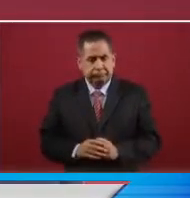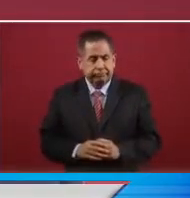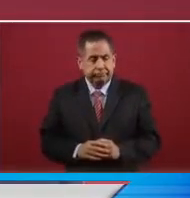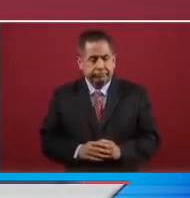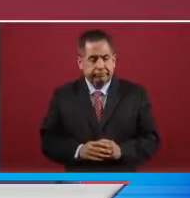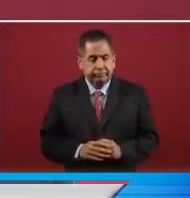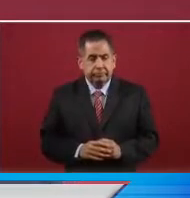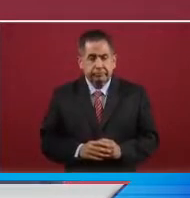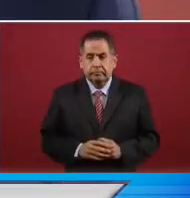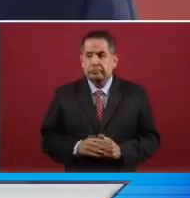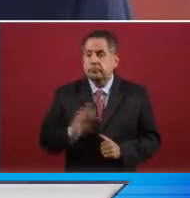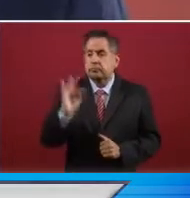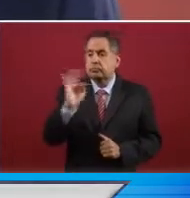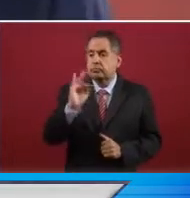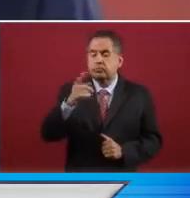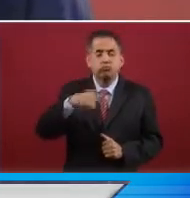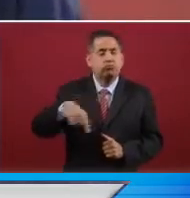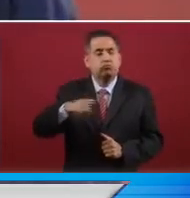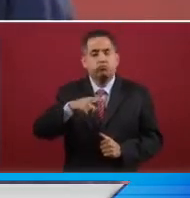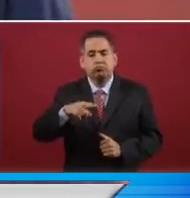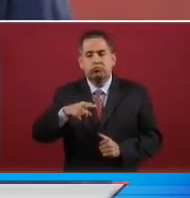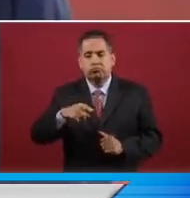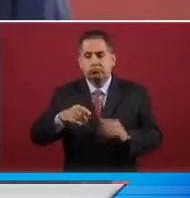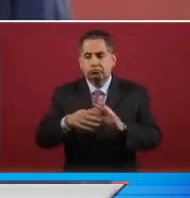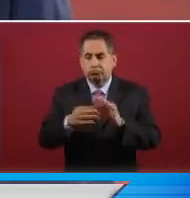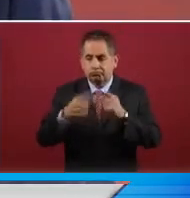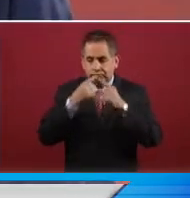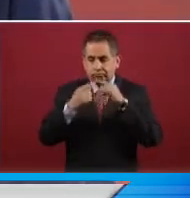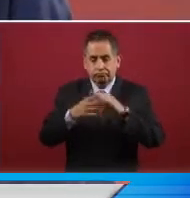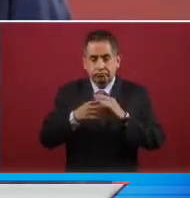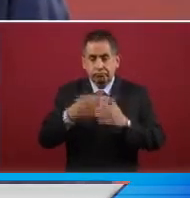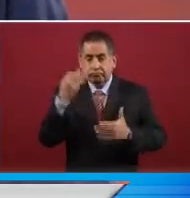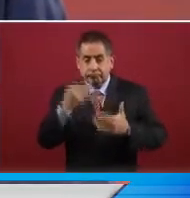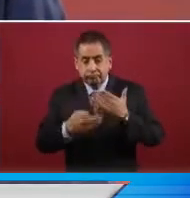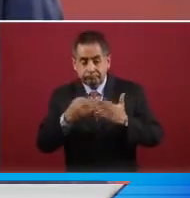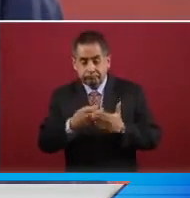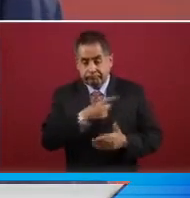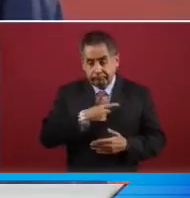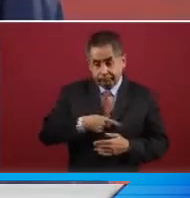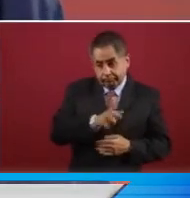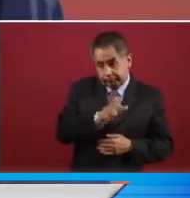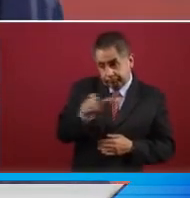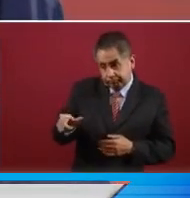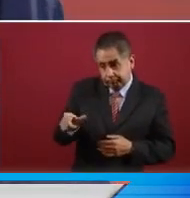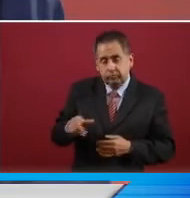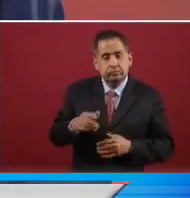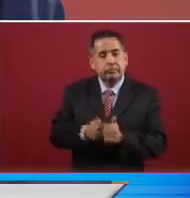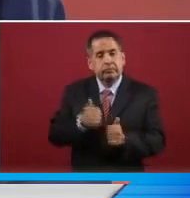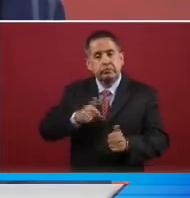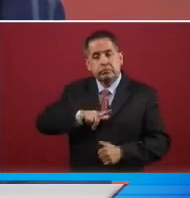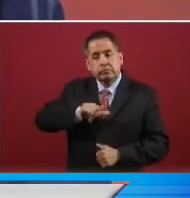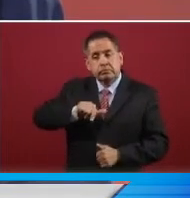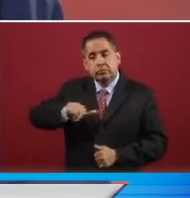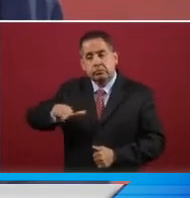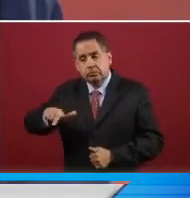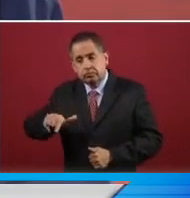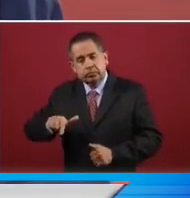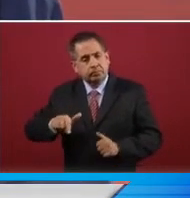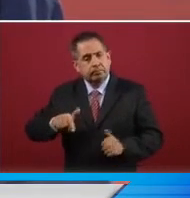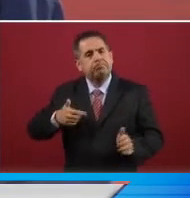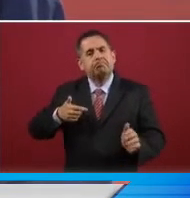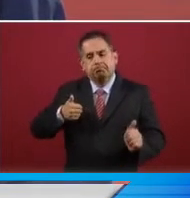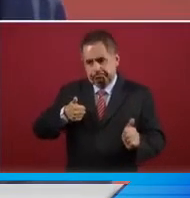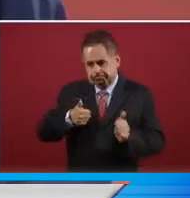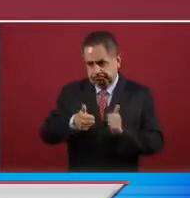Evasión fiscal. La recaudación fiscal aumentó en relación al año pasado, lo que demuestra que hay una mayor conciencia por parte de los